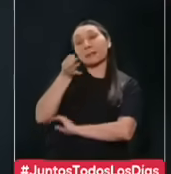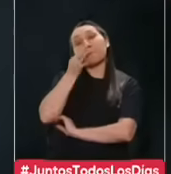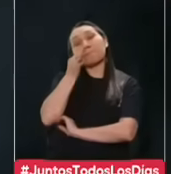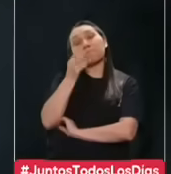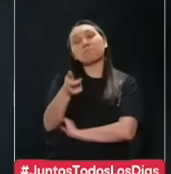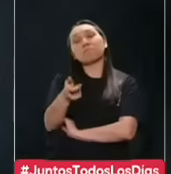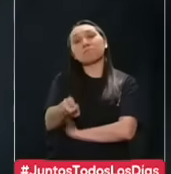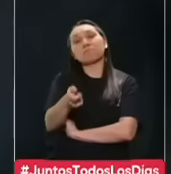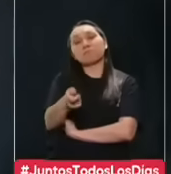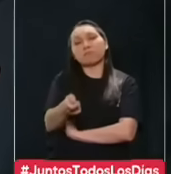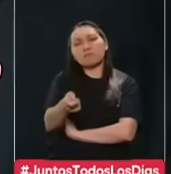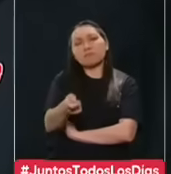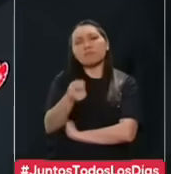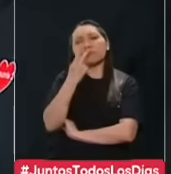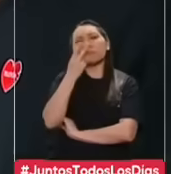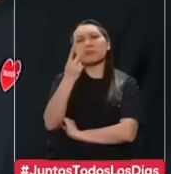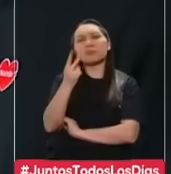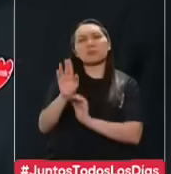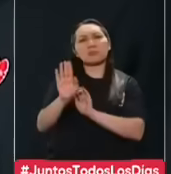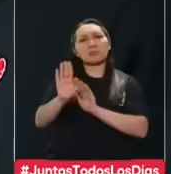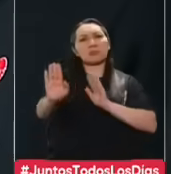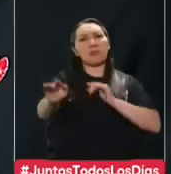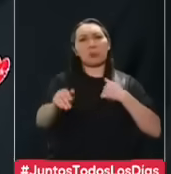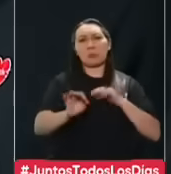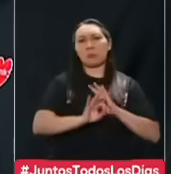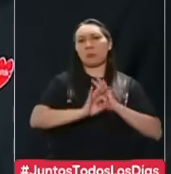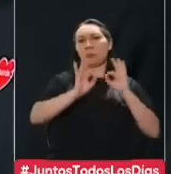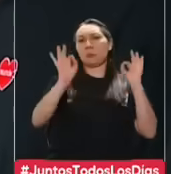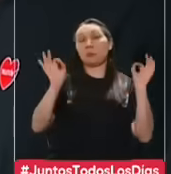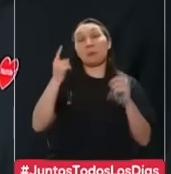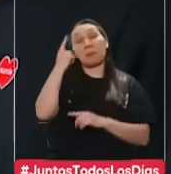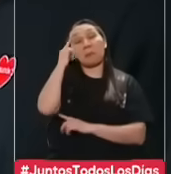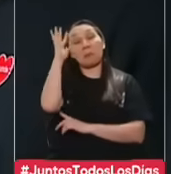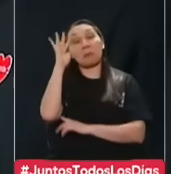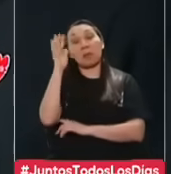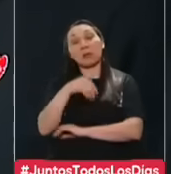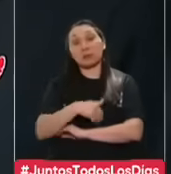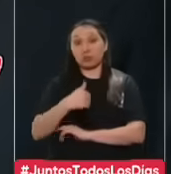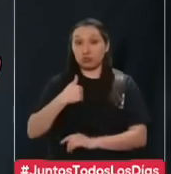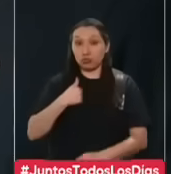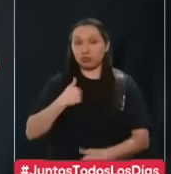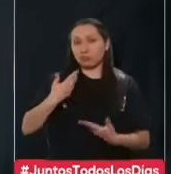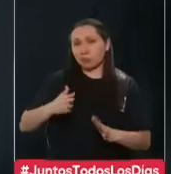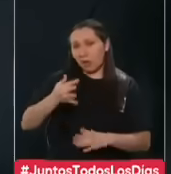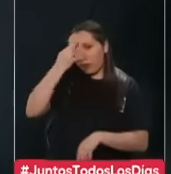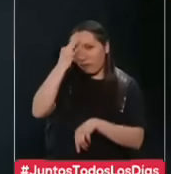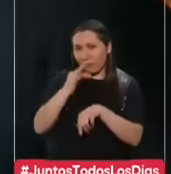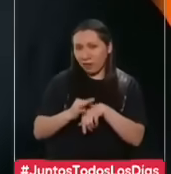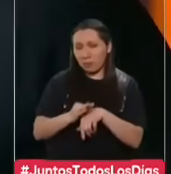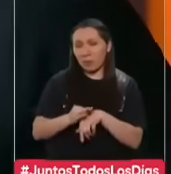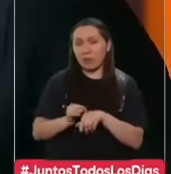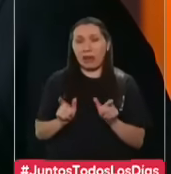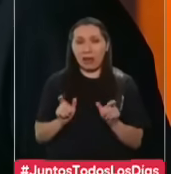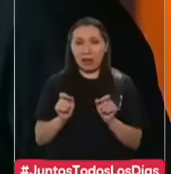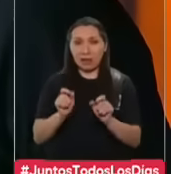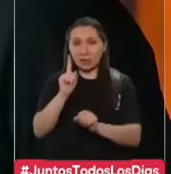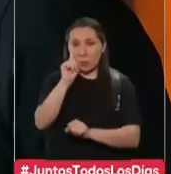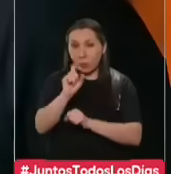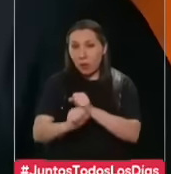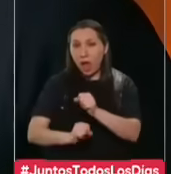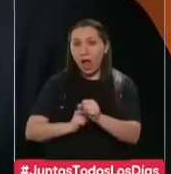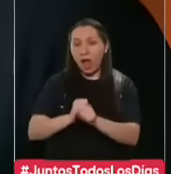tele, uno lo ve como algo ajeno que a uno no le va a pasar. Yo viví una enfermedad, yo tuve cáncer, estuve un